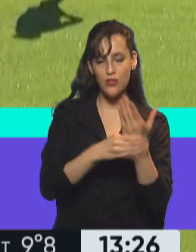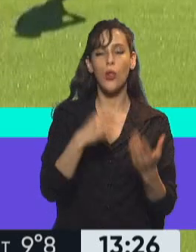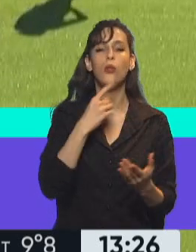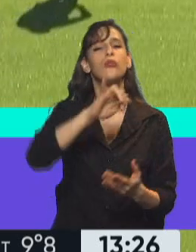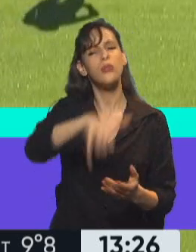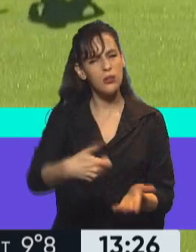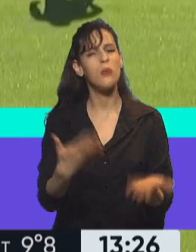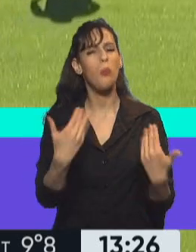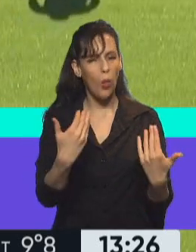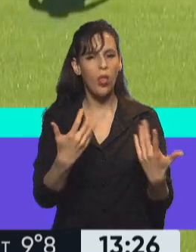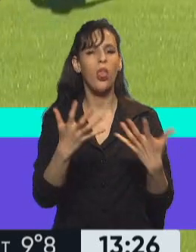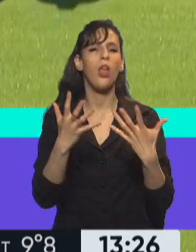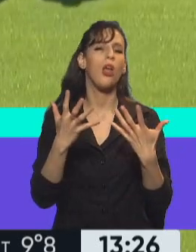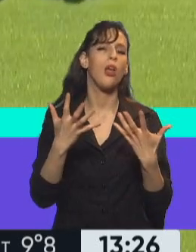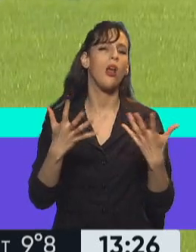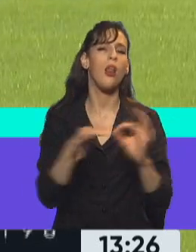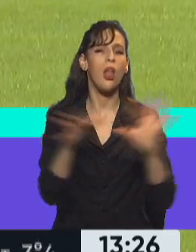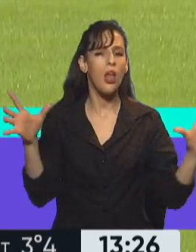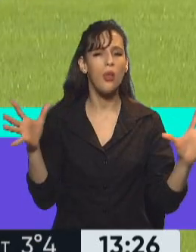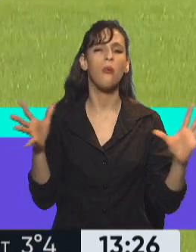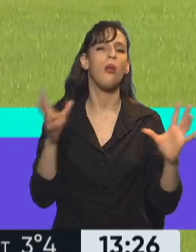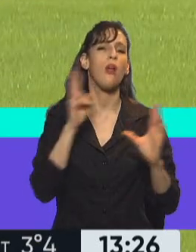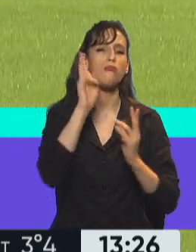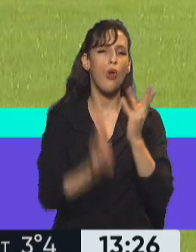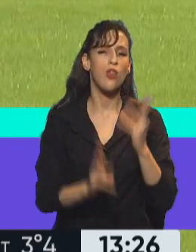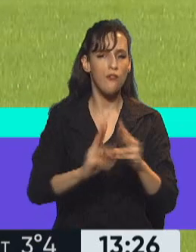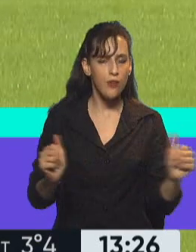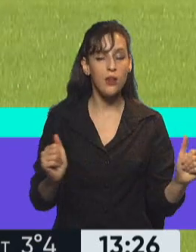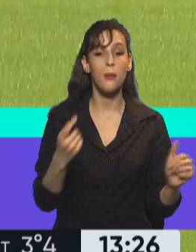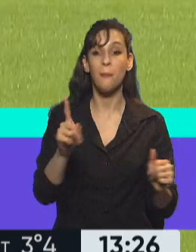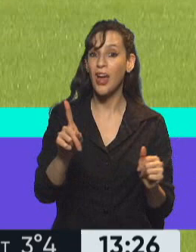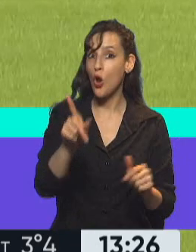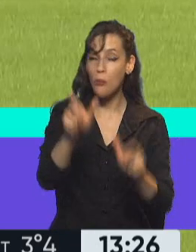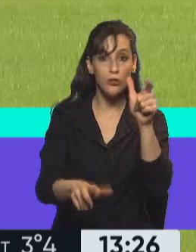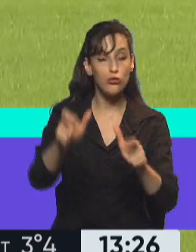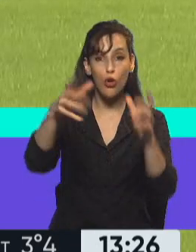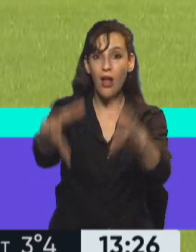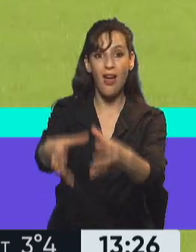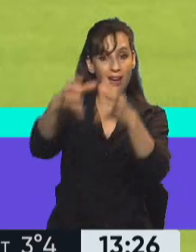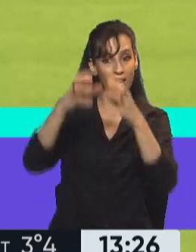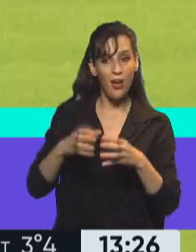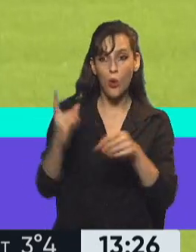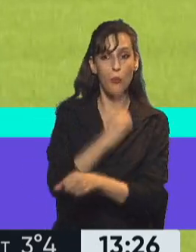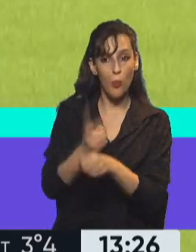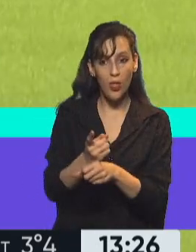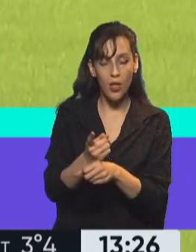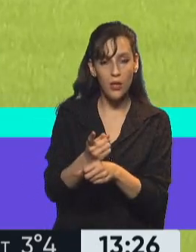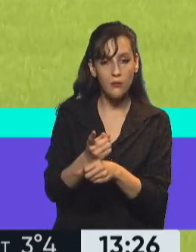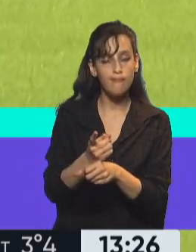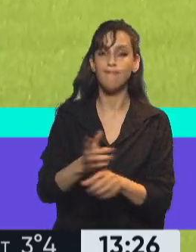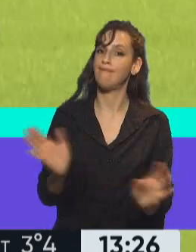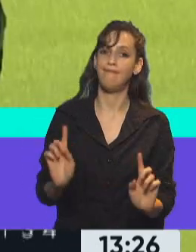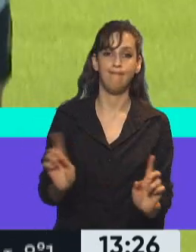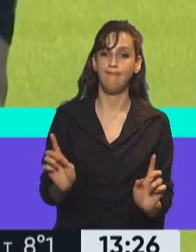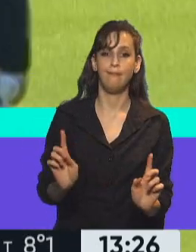pero dice, acá no entra nadie. Claro, pero te llevaste la Eurocopa. Mi equipo llega a las semifinales, a la final, y nosotros no lo podemos ir a ver. Bueno,